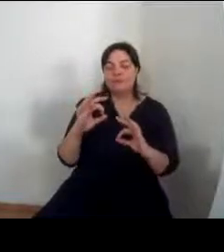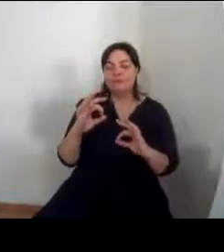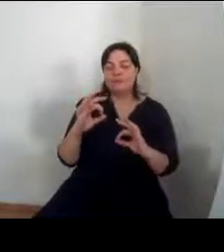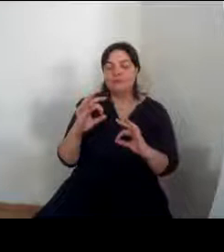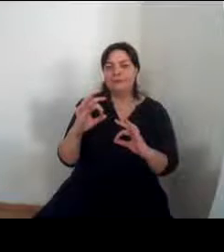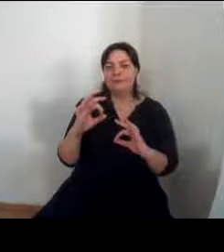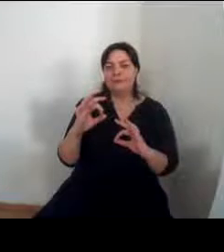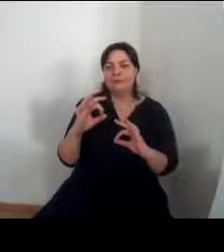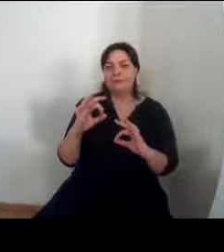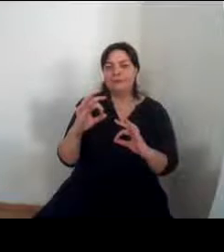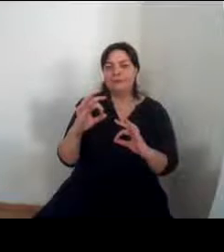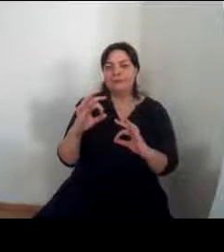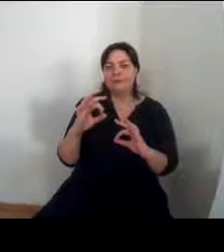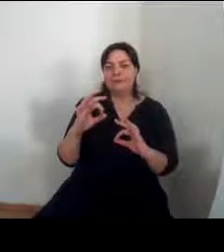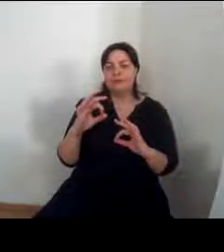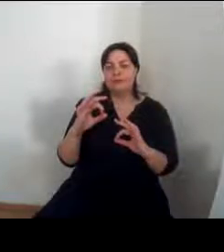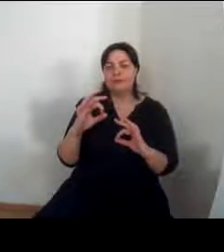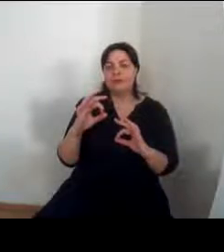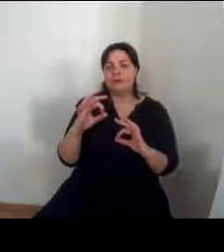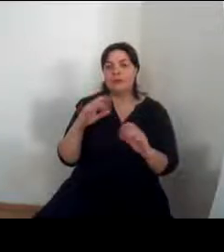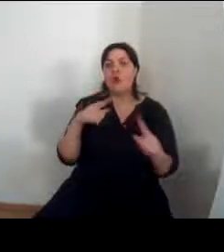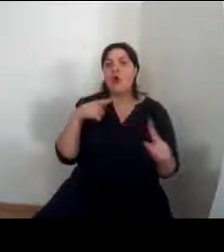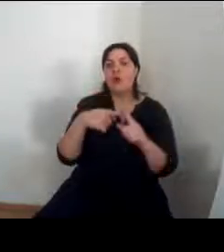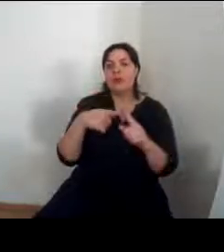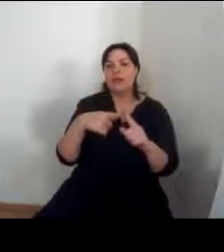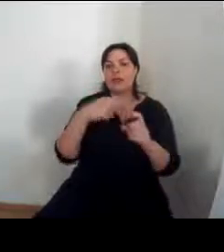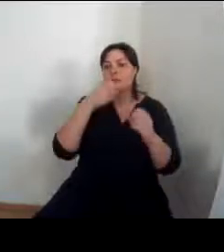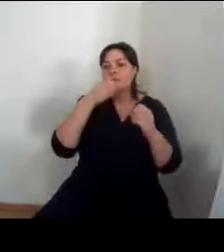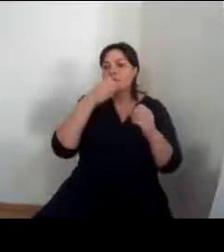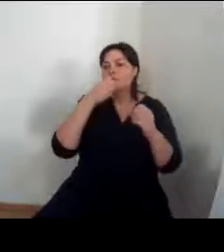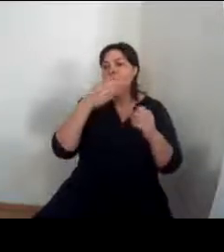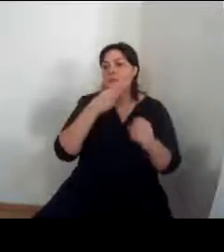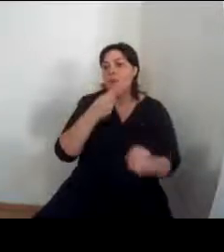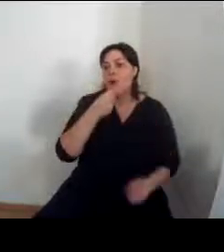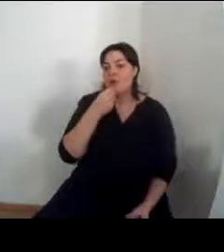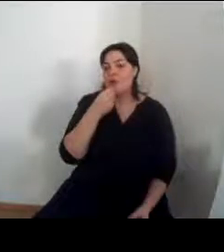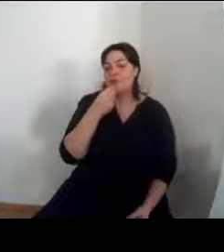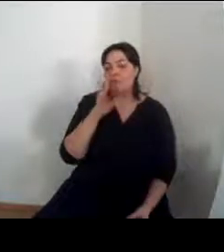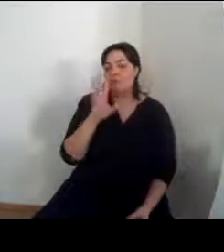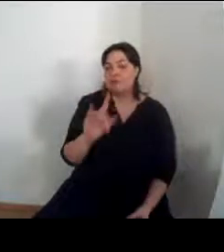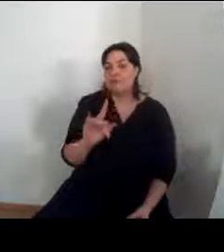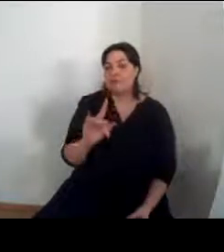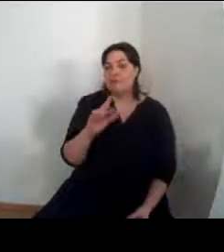un objetivo muy, muy bonito, por qué no decirlo, en ese estudio